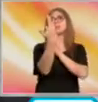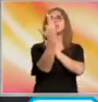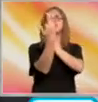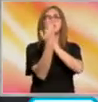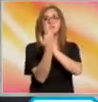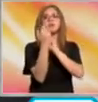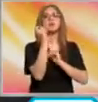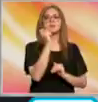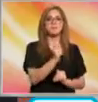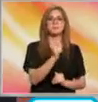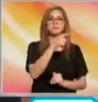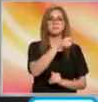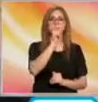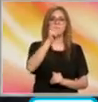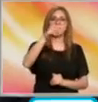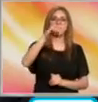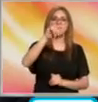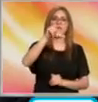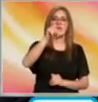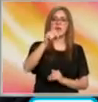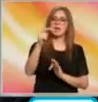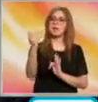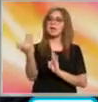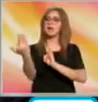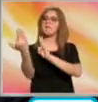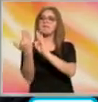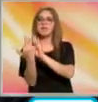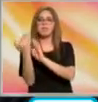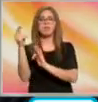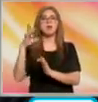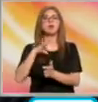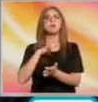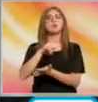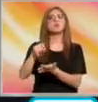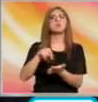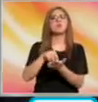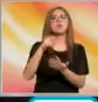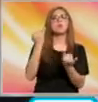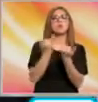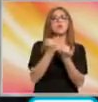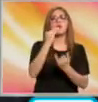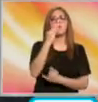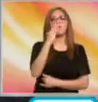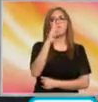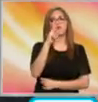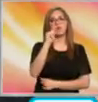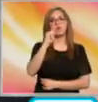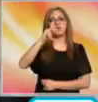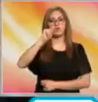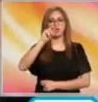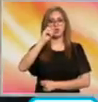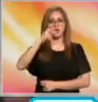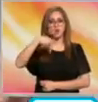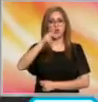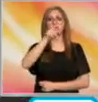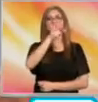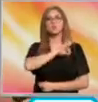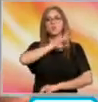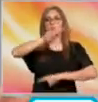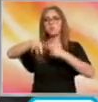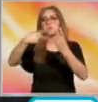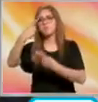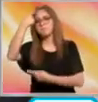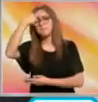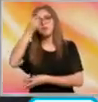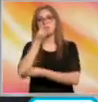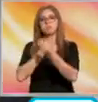Lucerna y Milán, salen de ahí, enfrente hay un lugar de estos food truckers que son muy novedosos, donde pueden comer